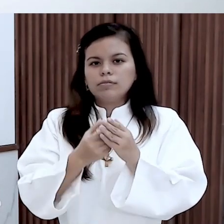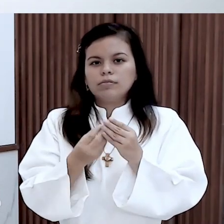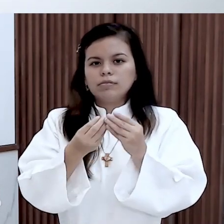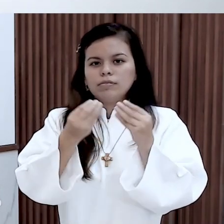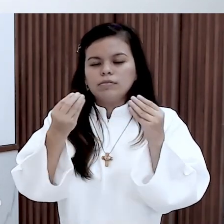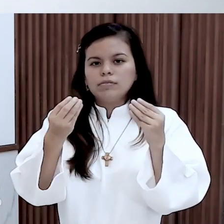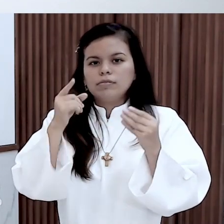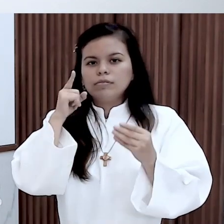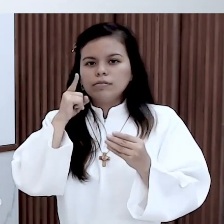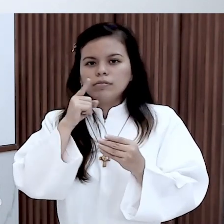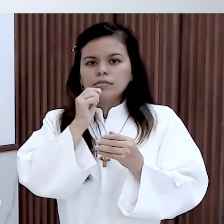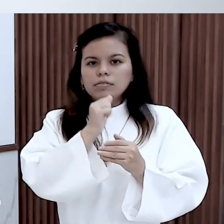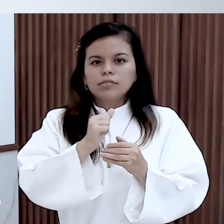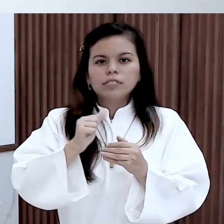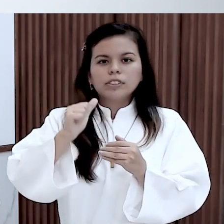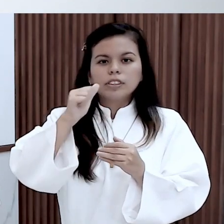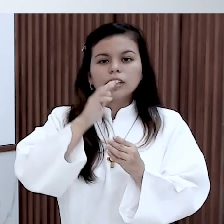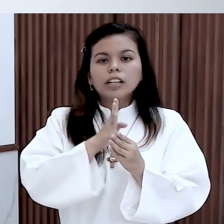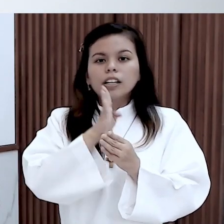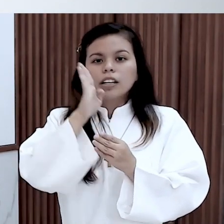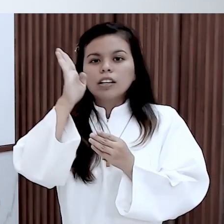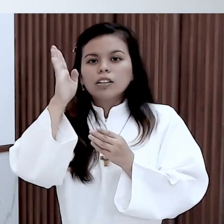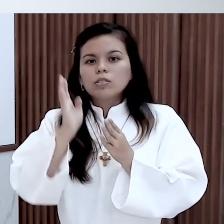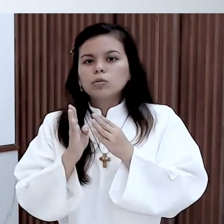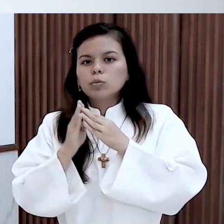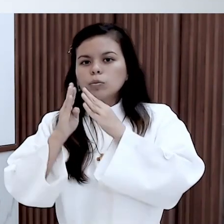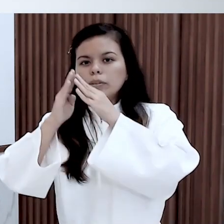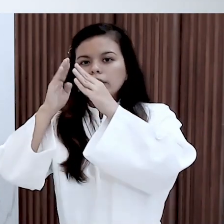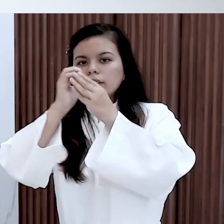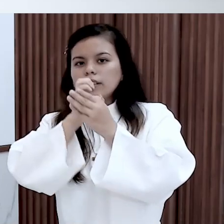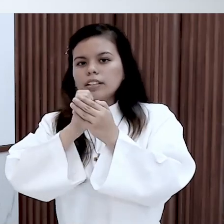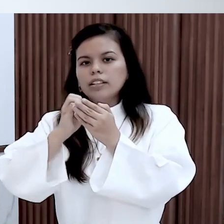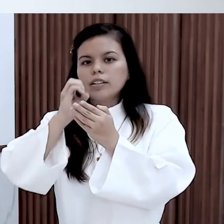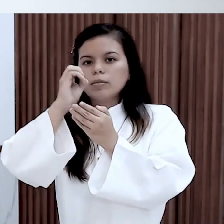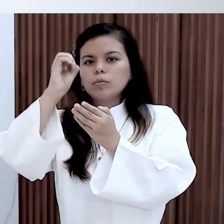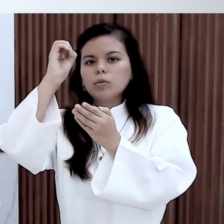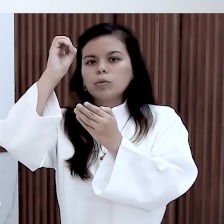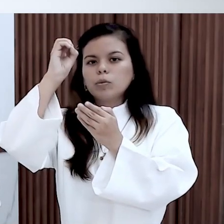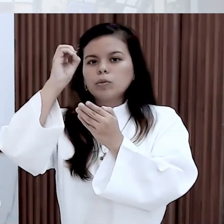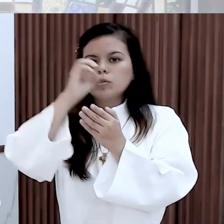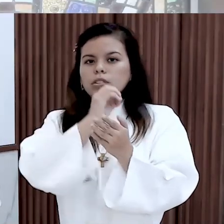compacta. Allá suben